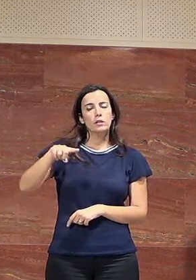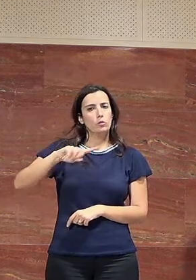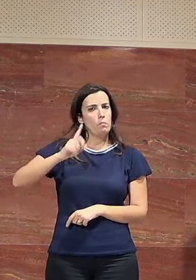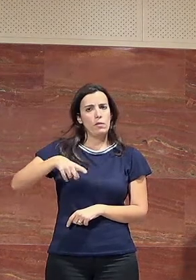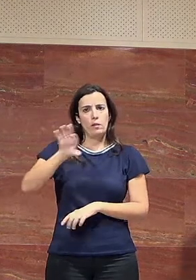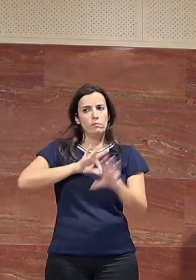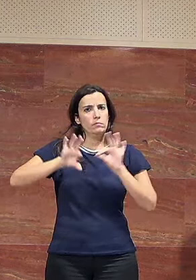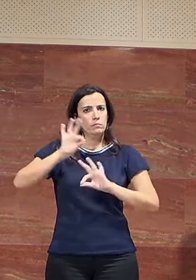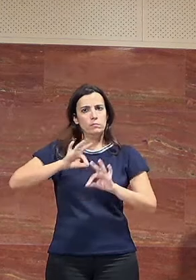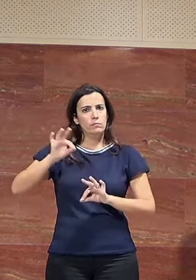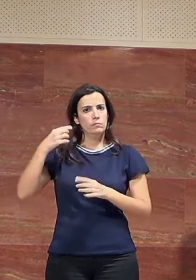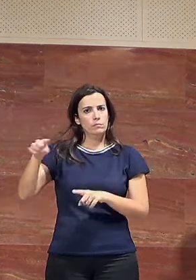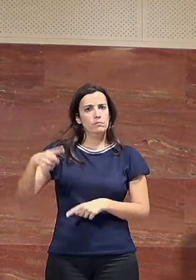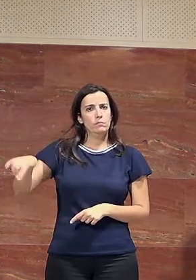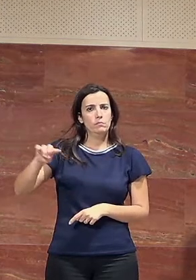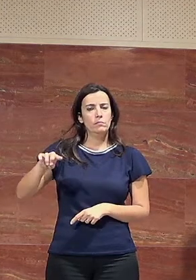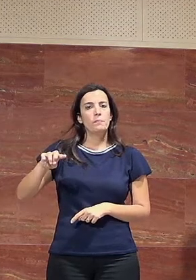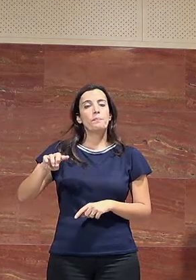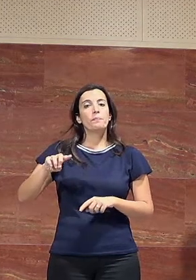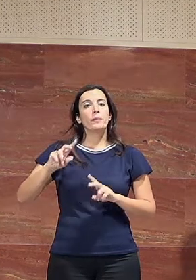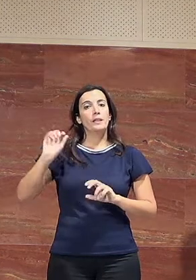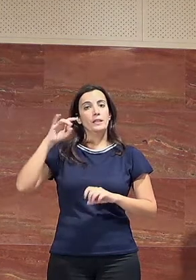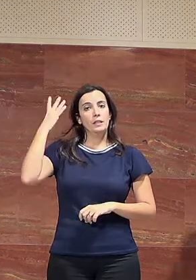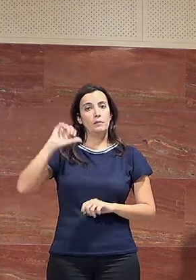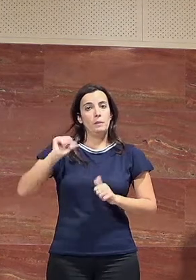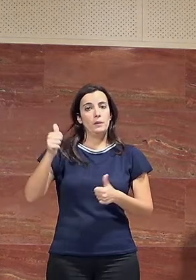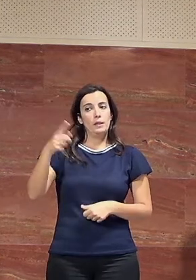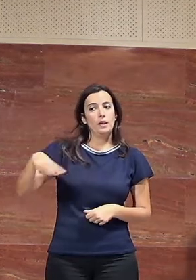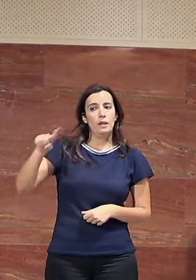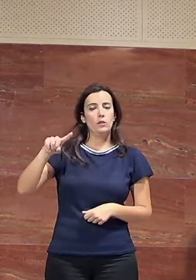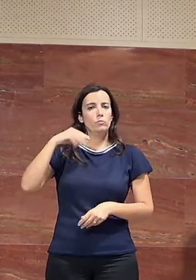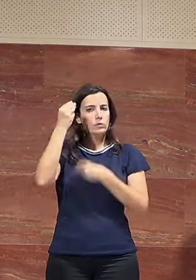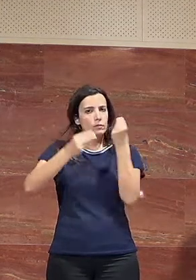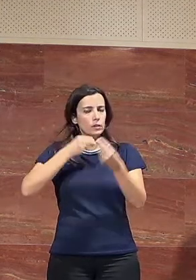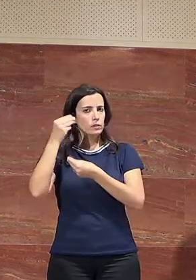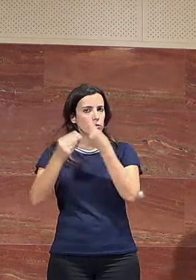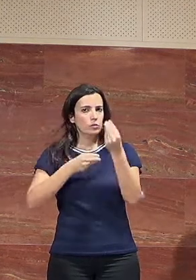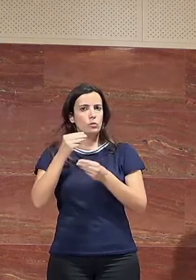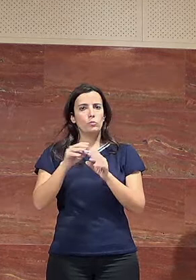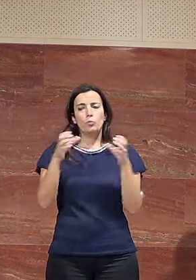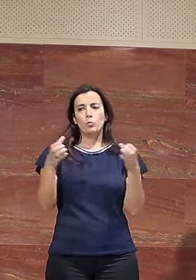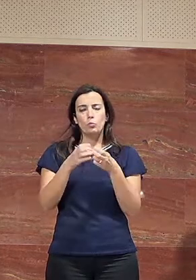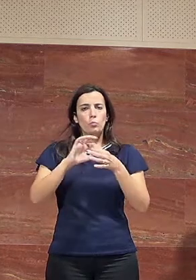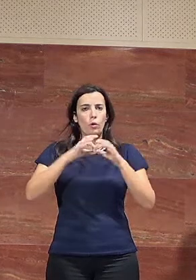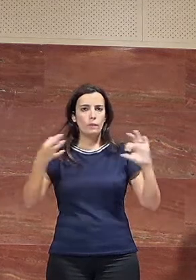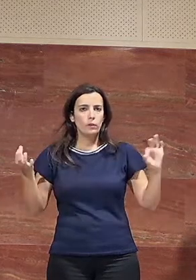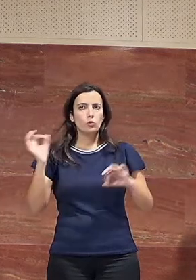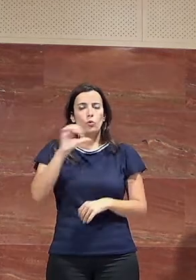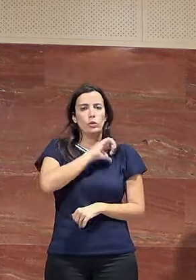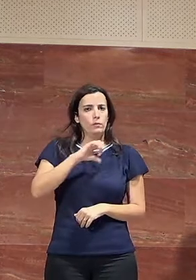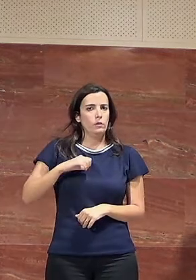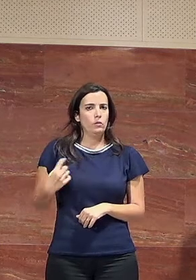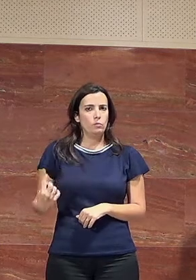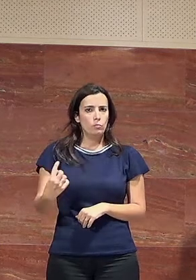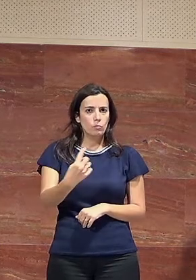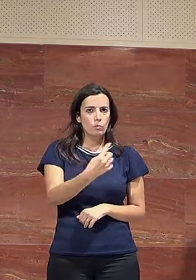iniciativas. La iniciativa empieza por ellos, en fin, por una reflexión larga que traigan, el grupo de amigos o a nivel individual, eso que llamamos el